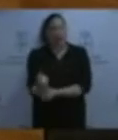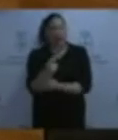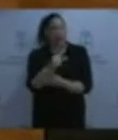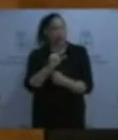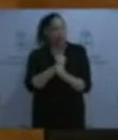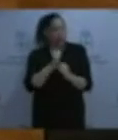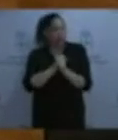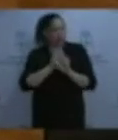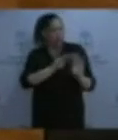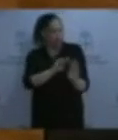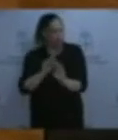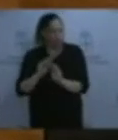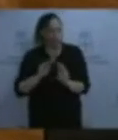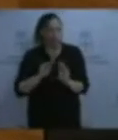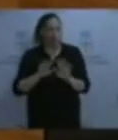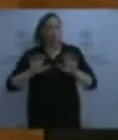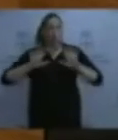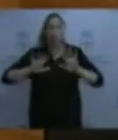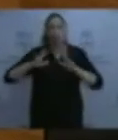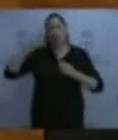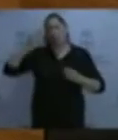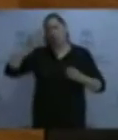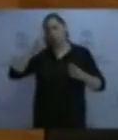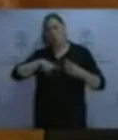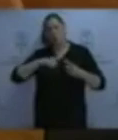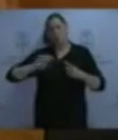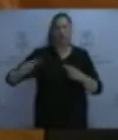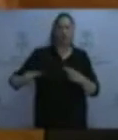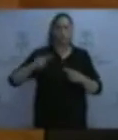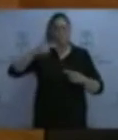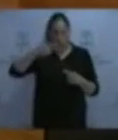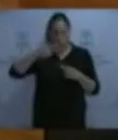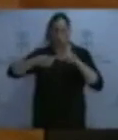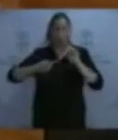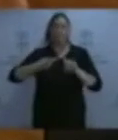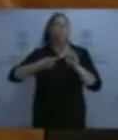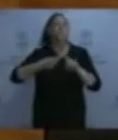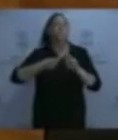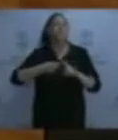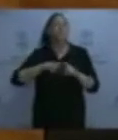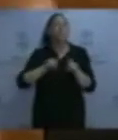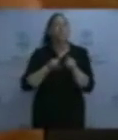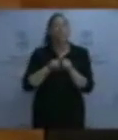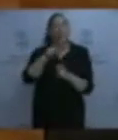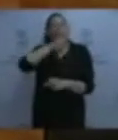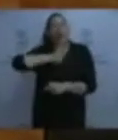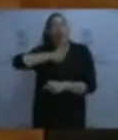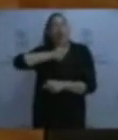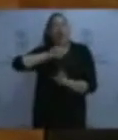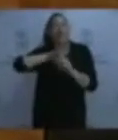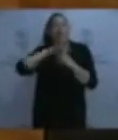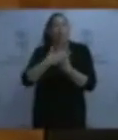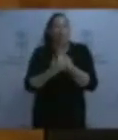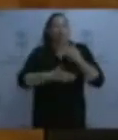del su trabajo. Pero entonces plantéensenos dos cuestiones. Una lle cómo aguantar la tormenta y salvar los muebles, mientras se acuerda